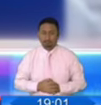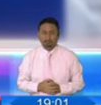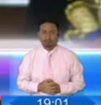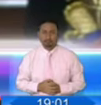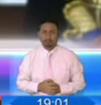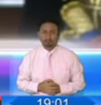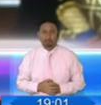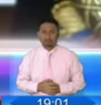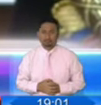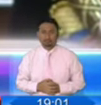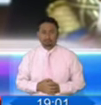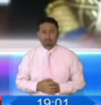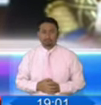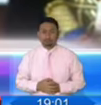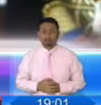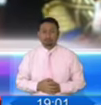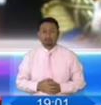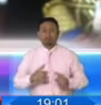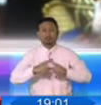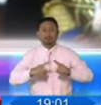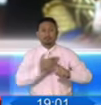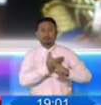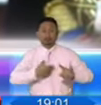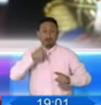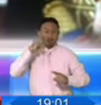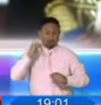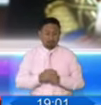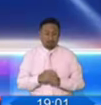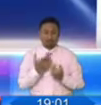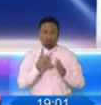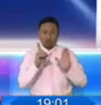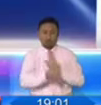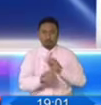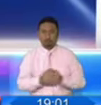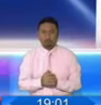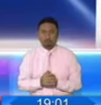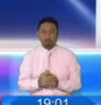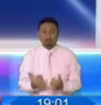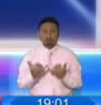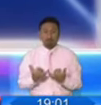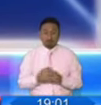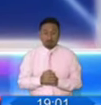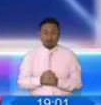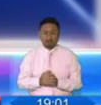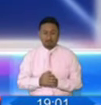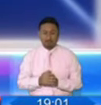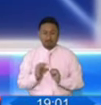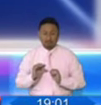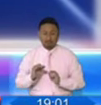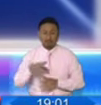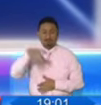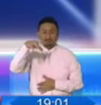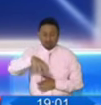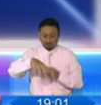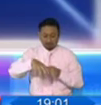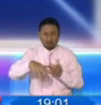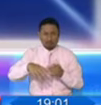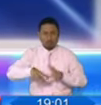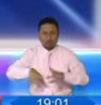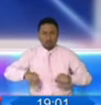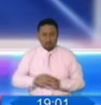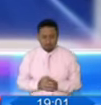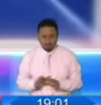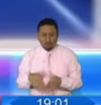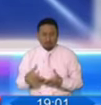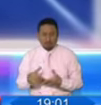logramos. Glass, al igual que el expresidente Correa, denunció: hoy se sientan las bases para un estado de corrupción al pactar